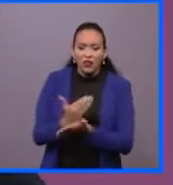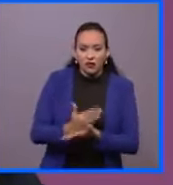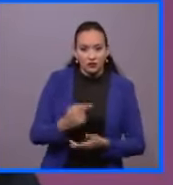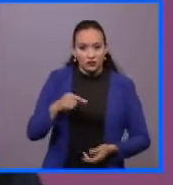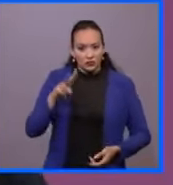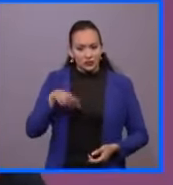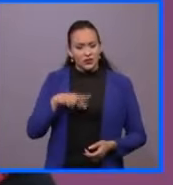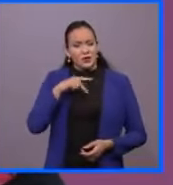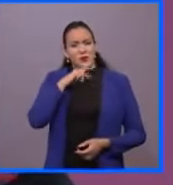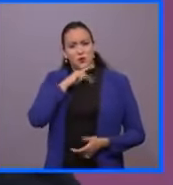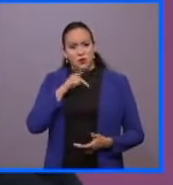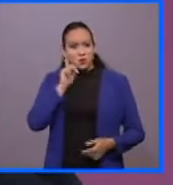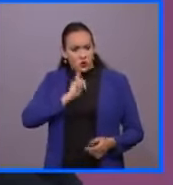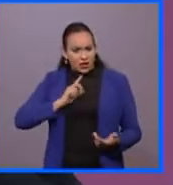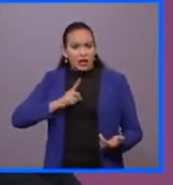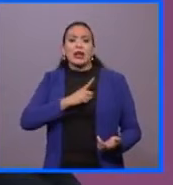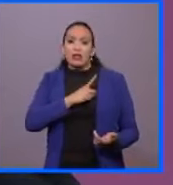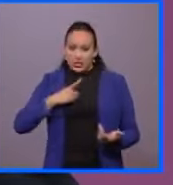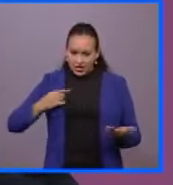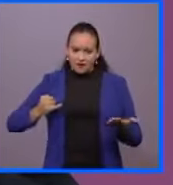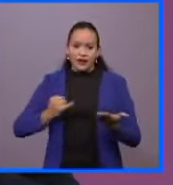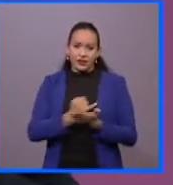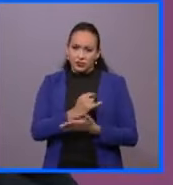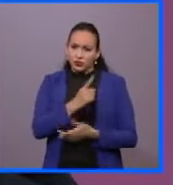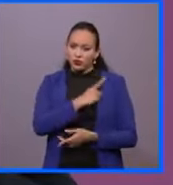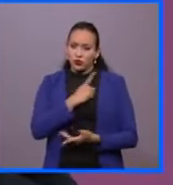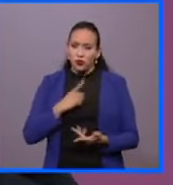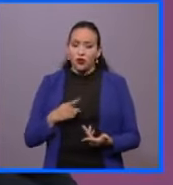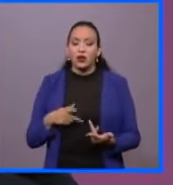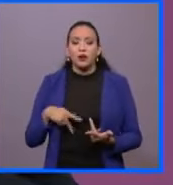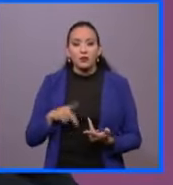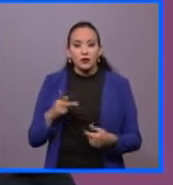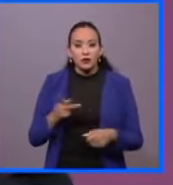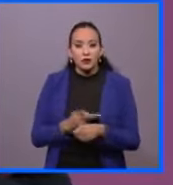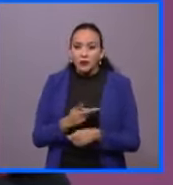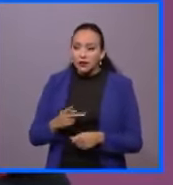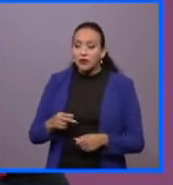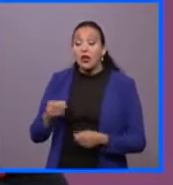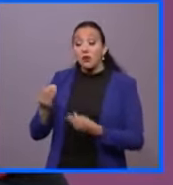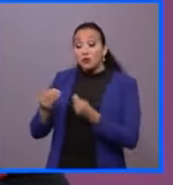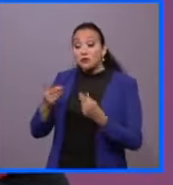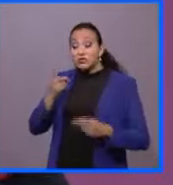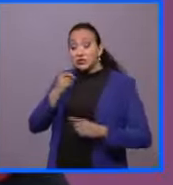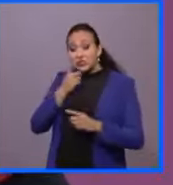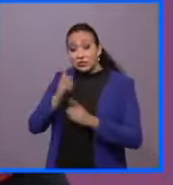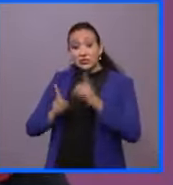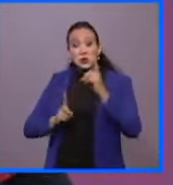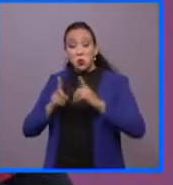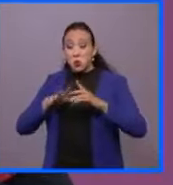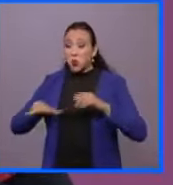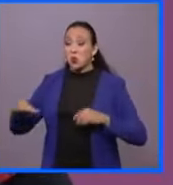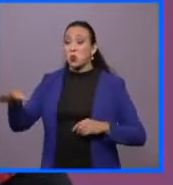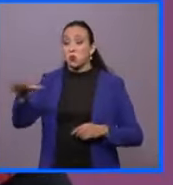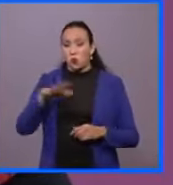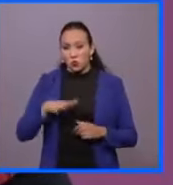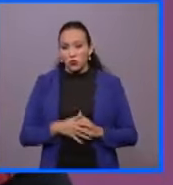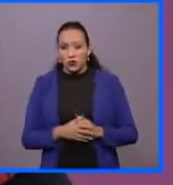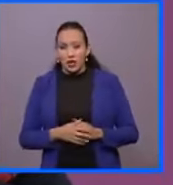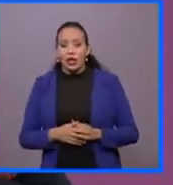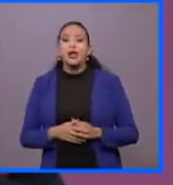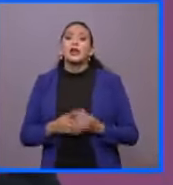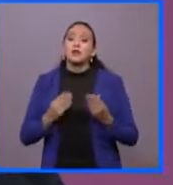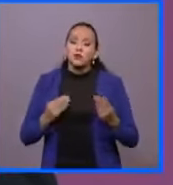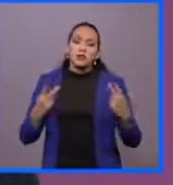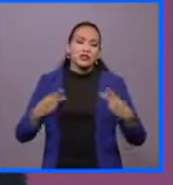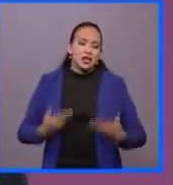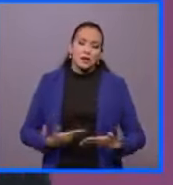tema que también estamos viviendo en México de la angustia demográfica. el tema de que está bajando la